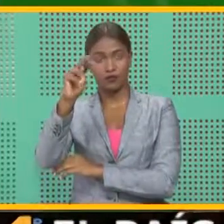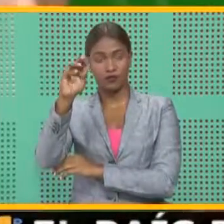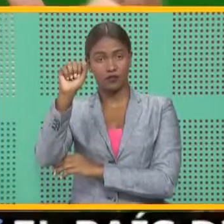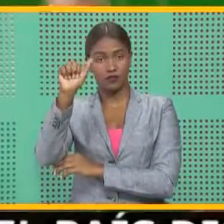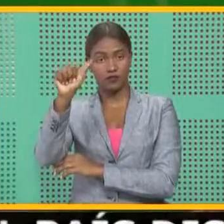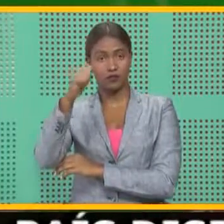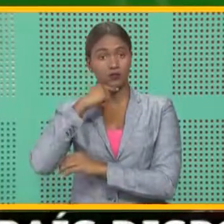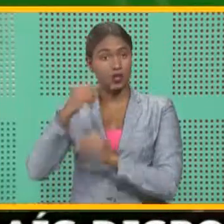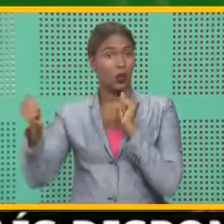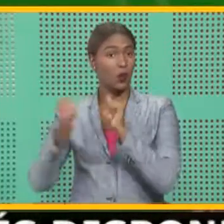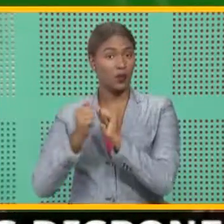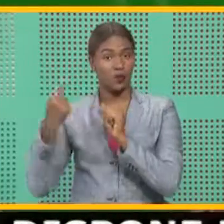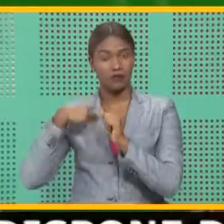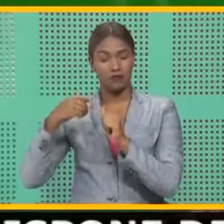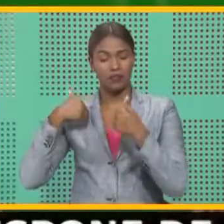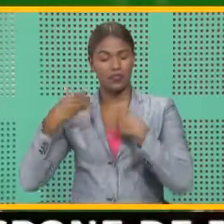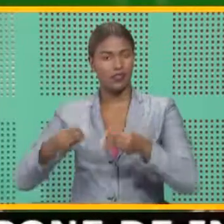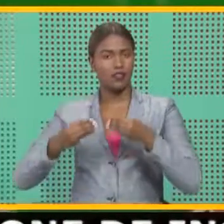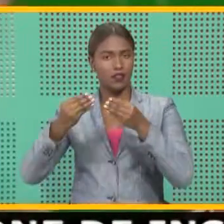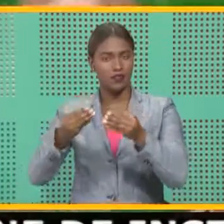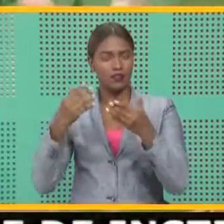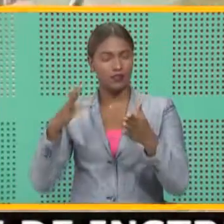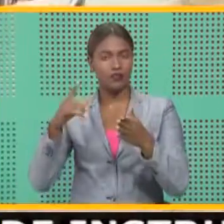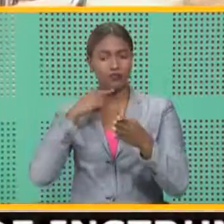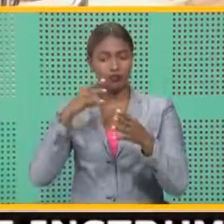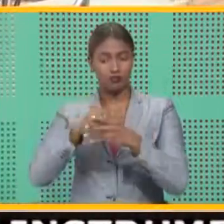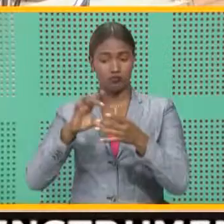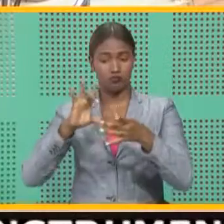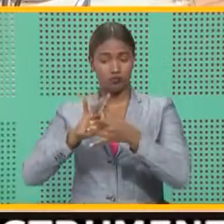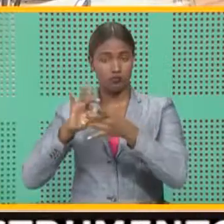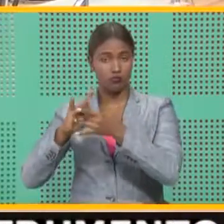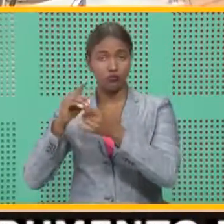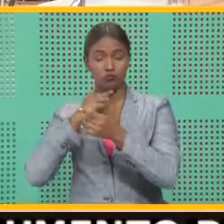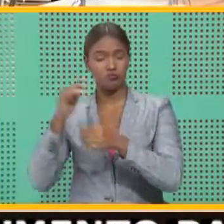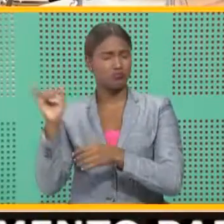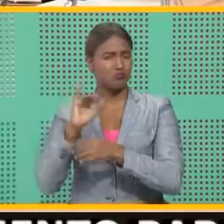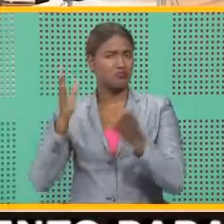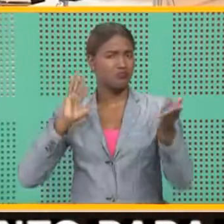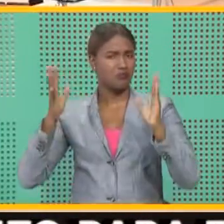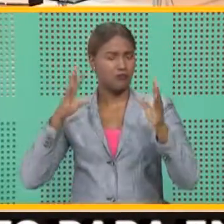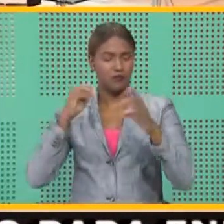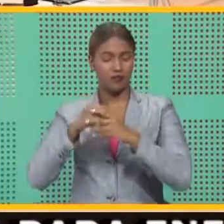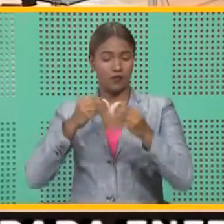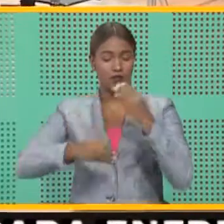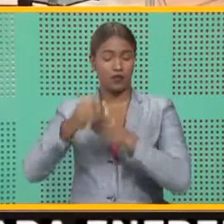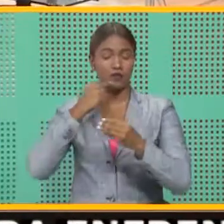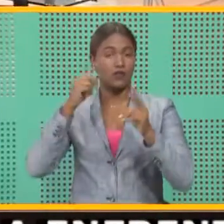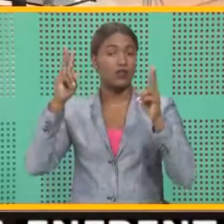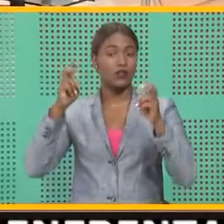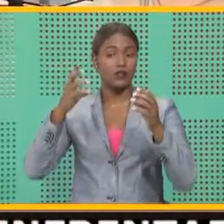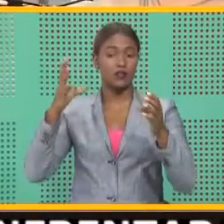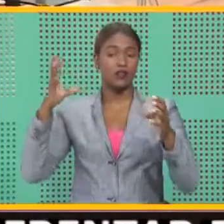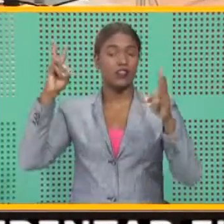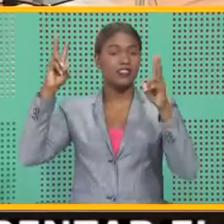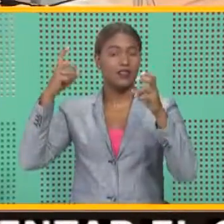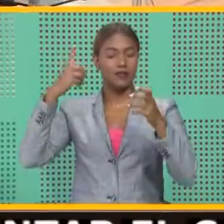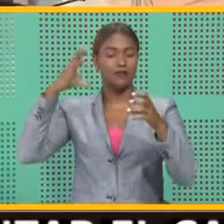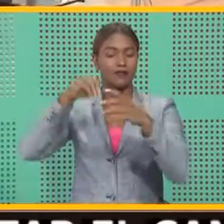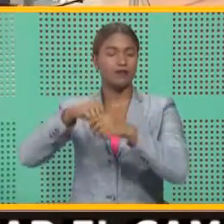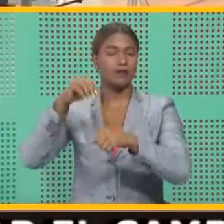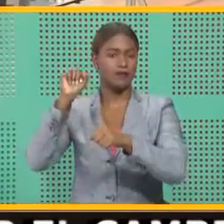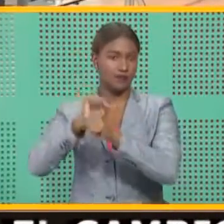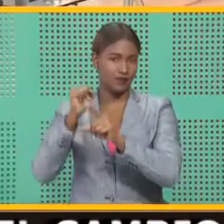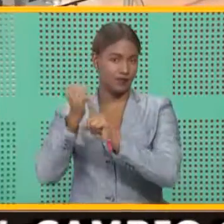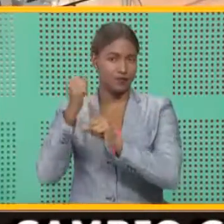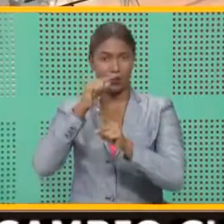que acompaña. Nosotros hemos creado una dinámica muy parecida de movilización que se llama Jornada de Inclusión Social,